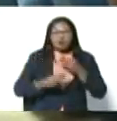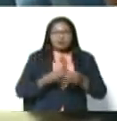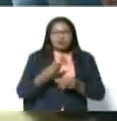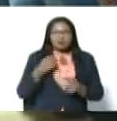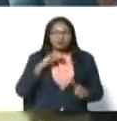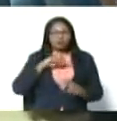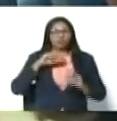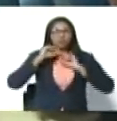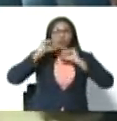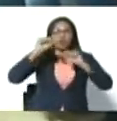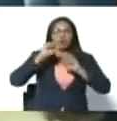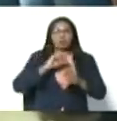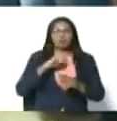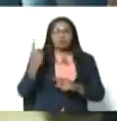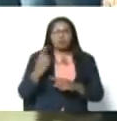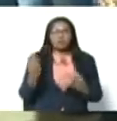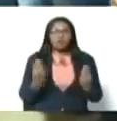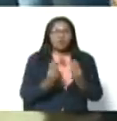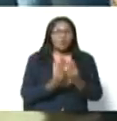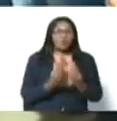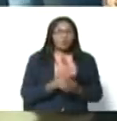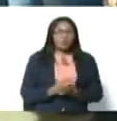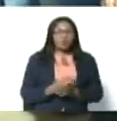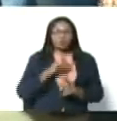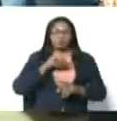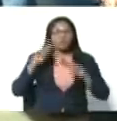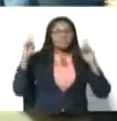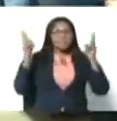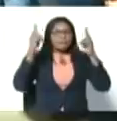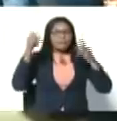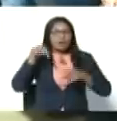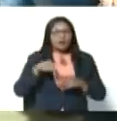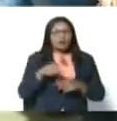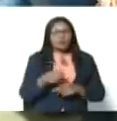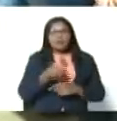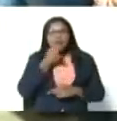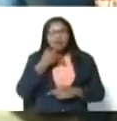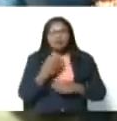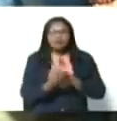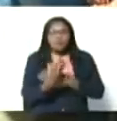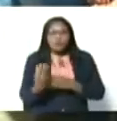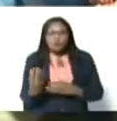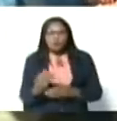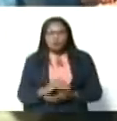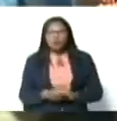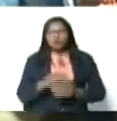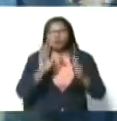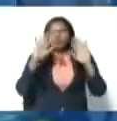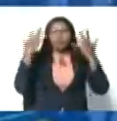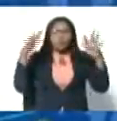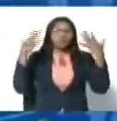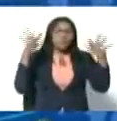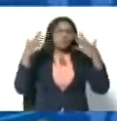vamos a lograr. Solo juntos nosotros venceremos. Desde aquí de Bayamonte, presidente, un fuerte